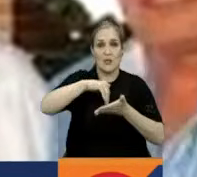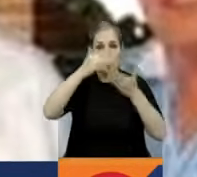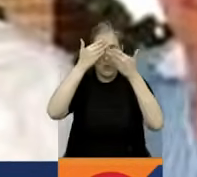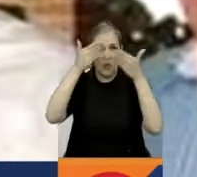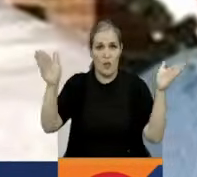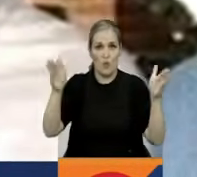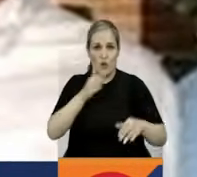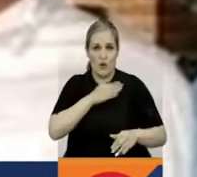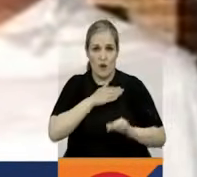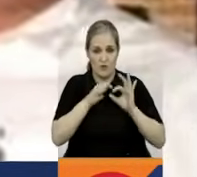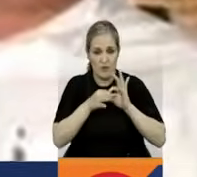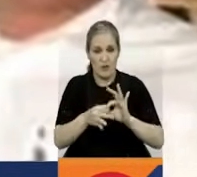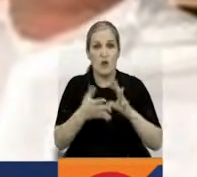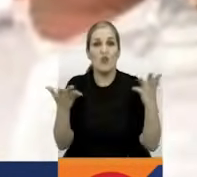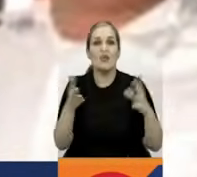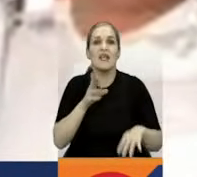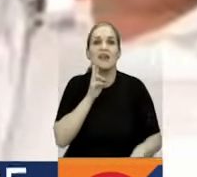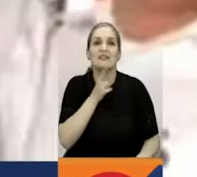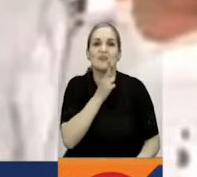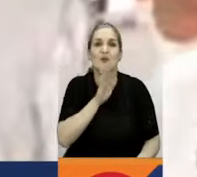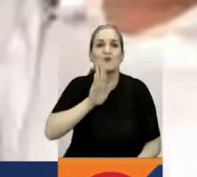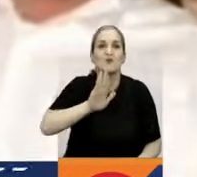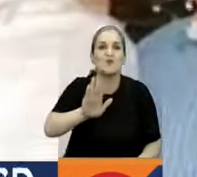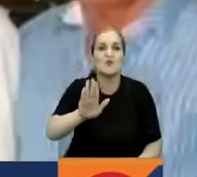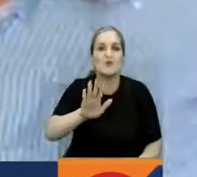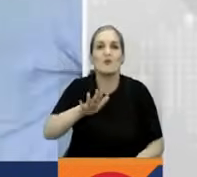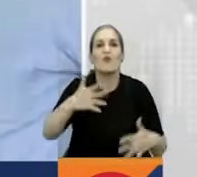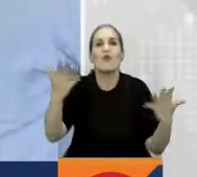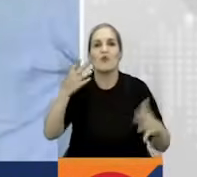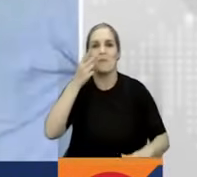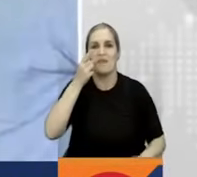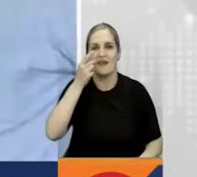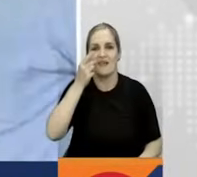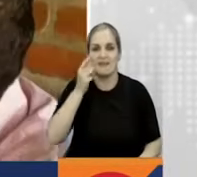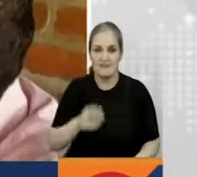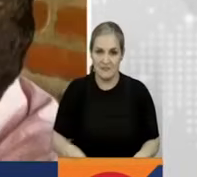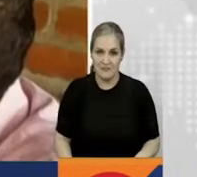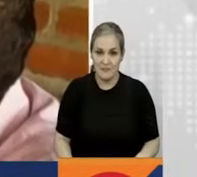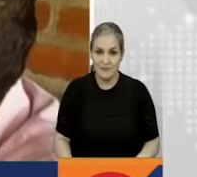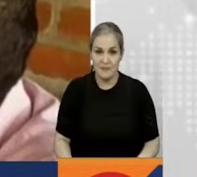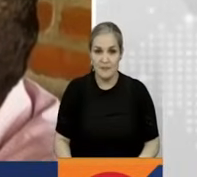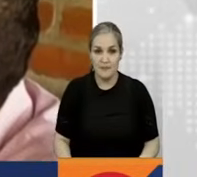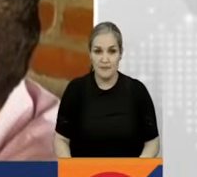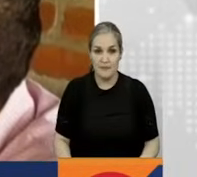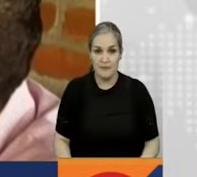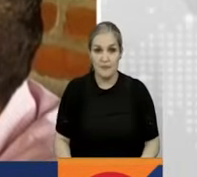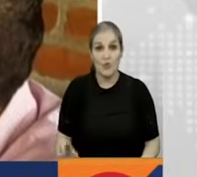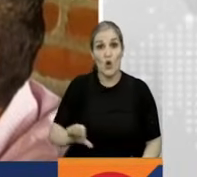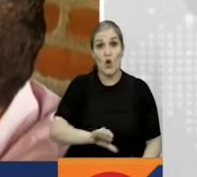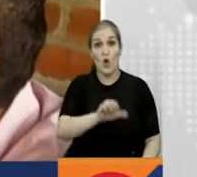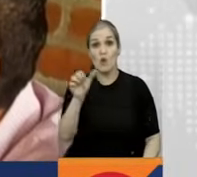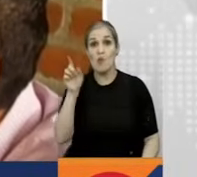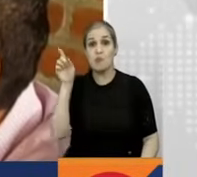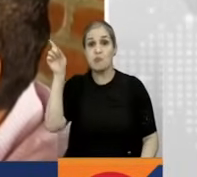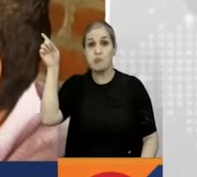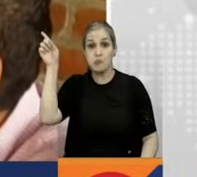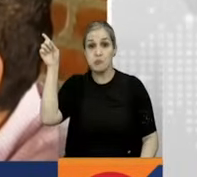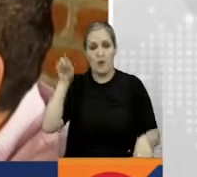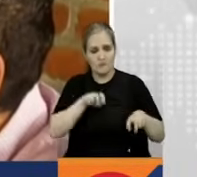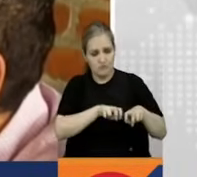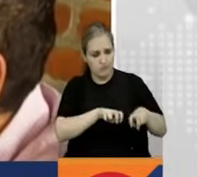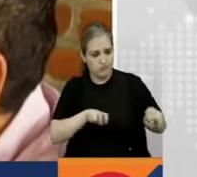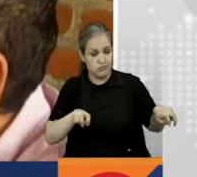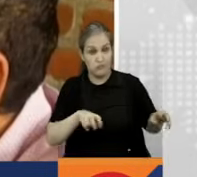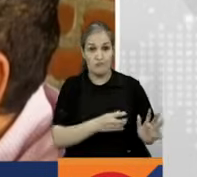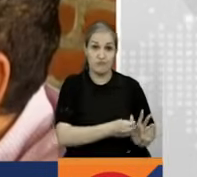su restaurante El Arriero Colombiano en Pereira. Y aquí, con más gente